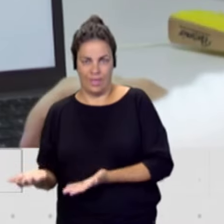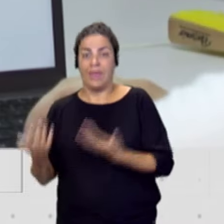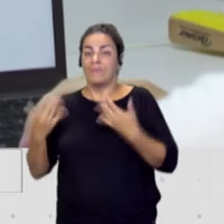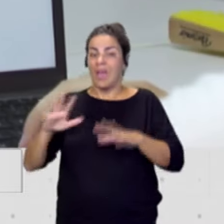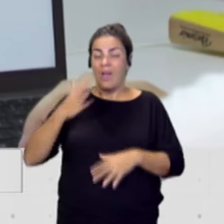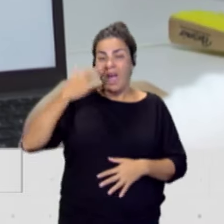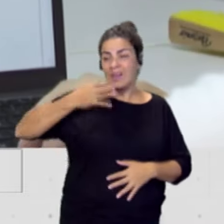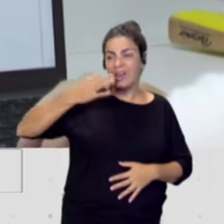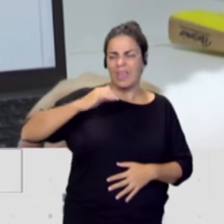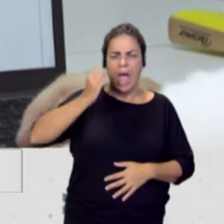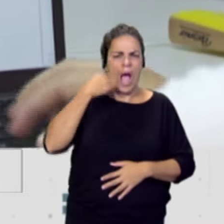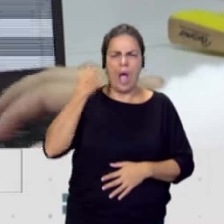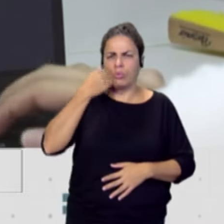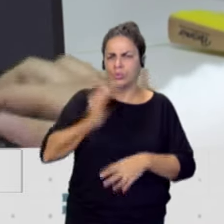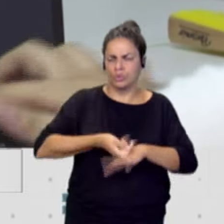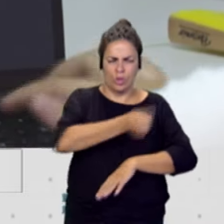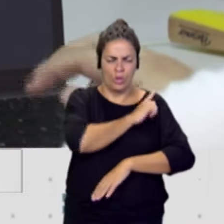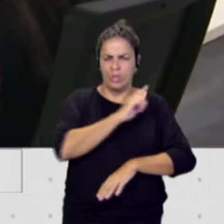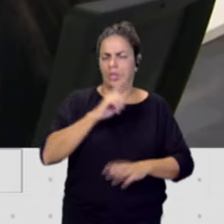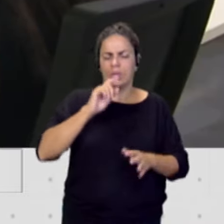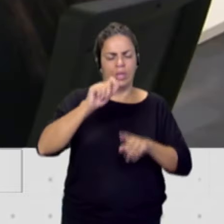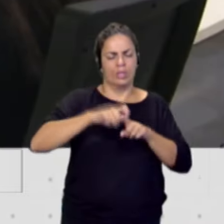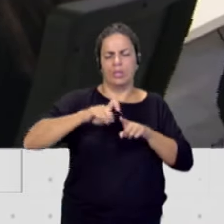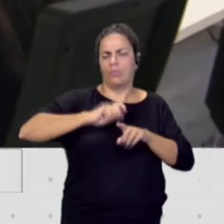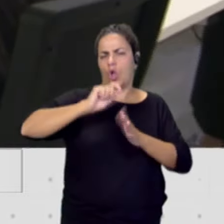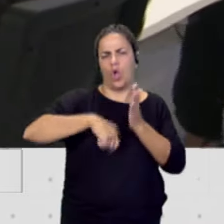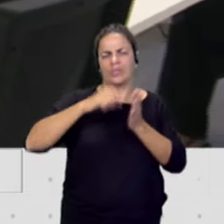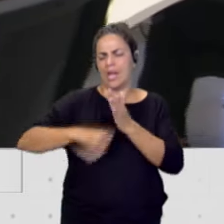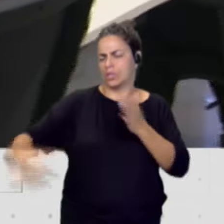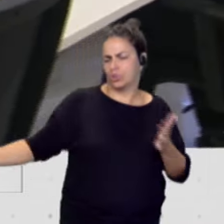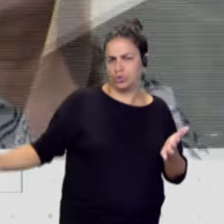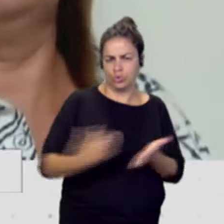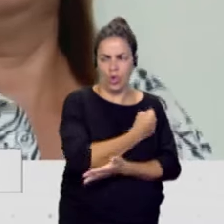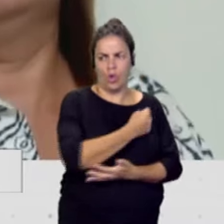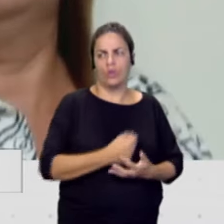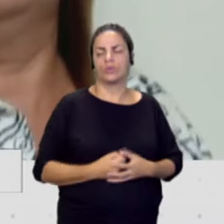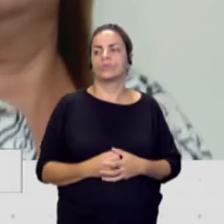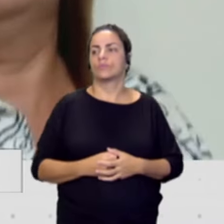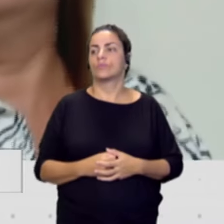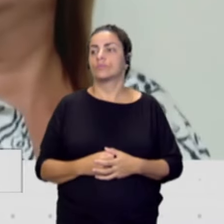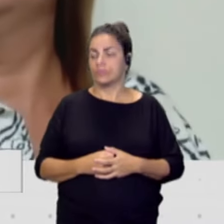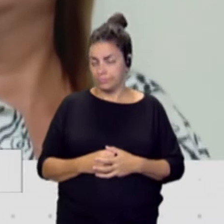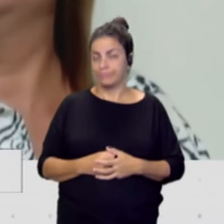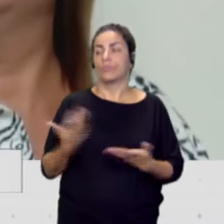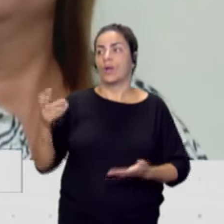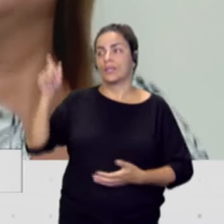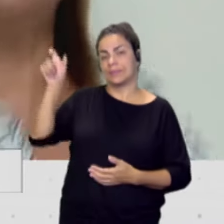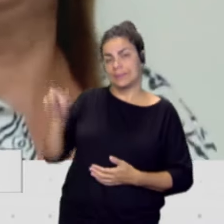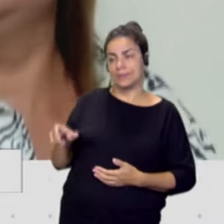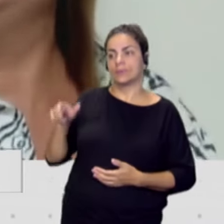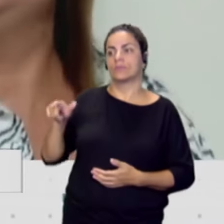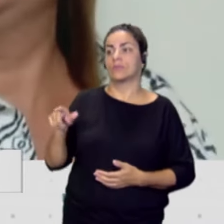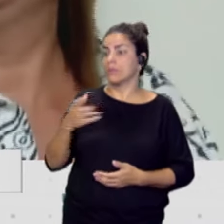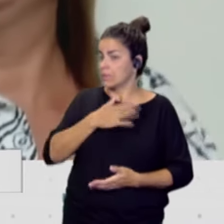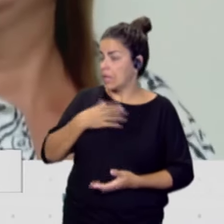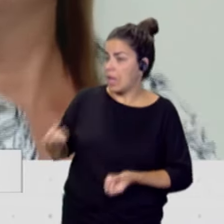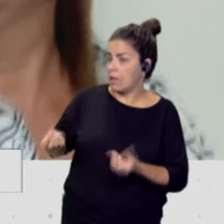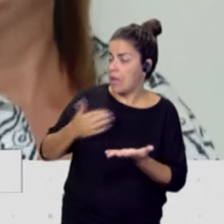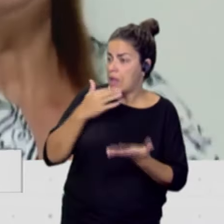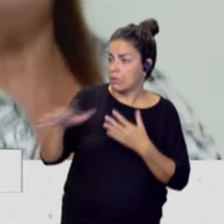abuso se da en todo tipo de contratos. Monserrat Cosano, secretaria, sí, nada, no sé si tenía algo más que